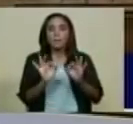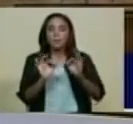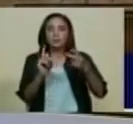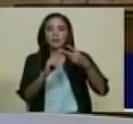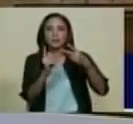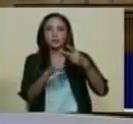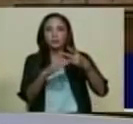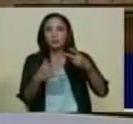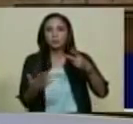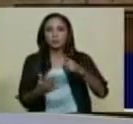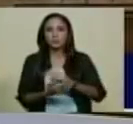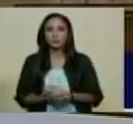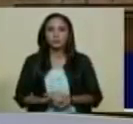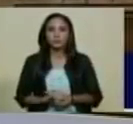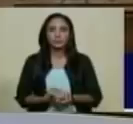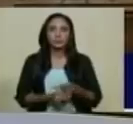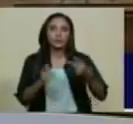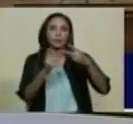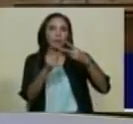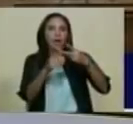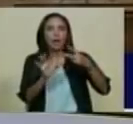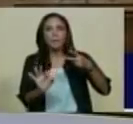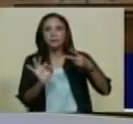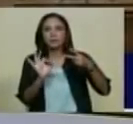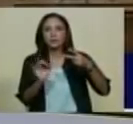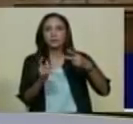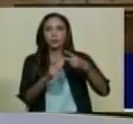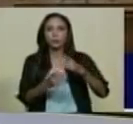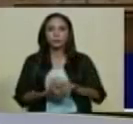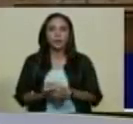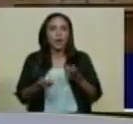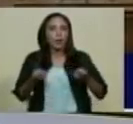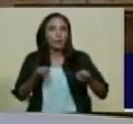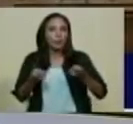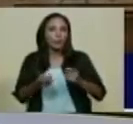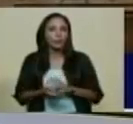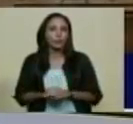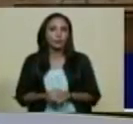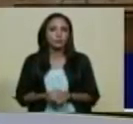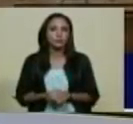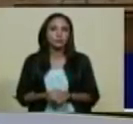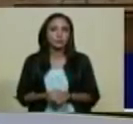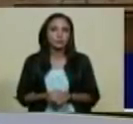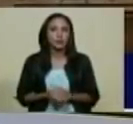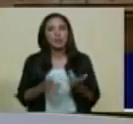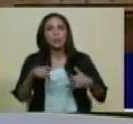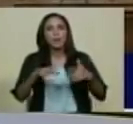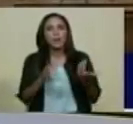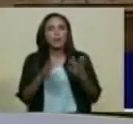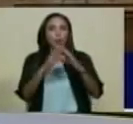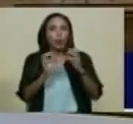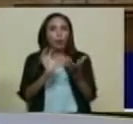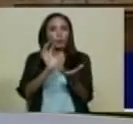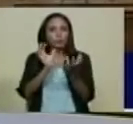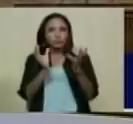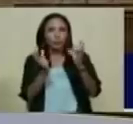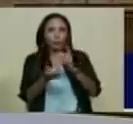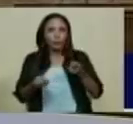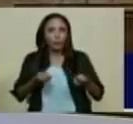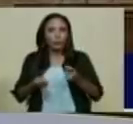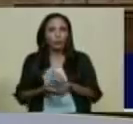especialización en automatización, control y robótica. La